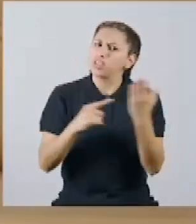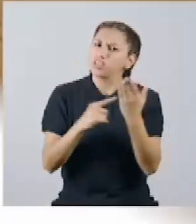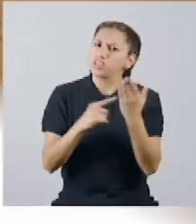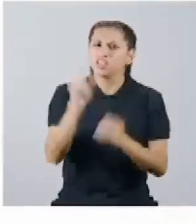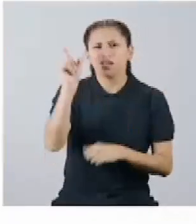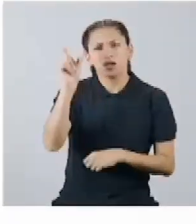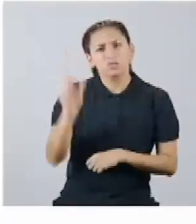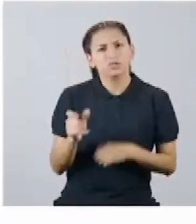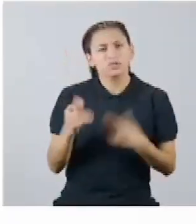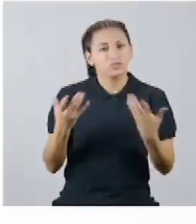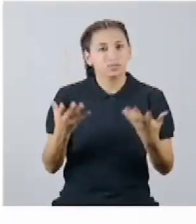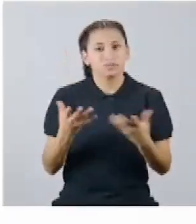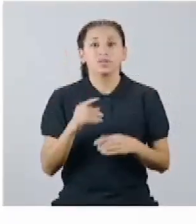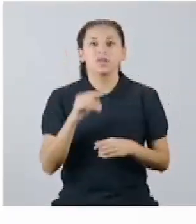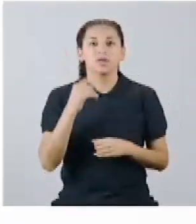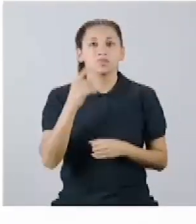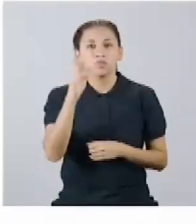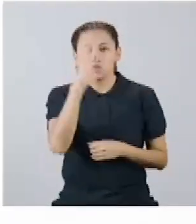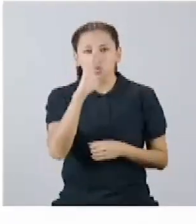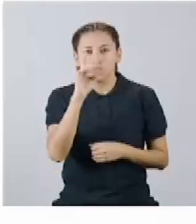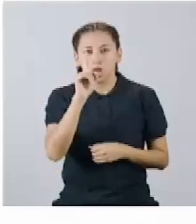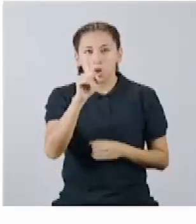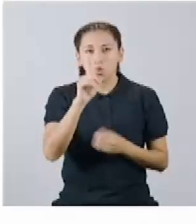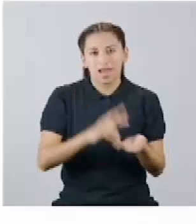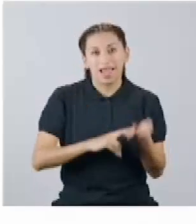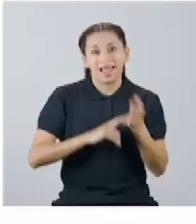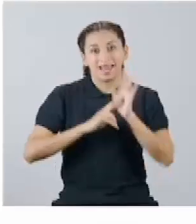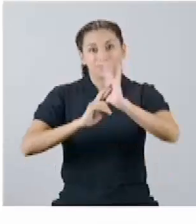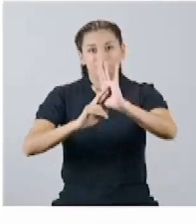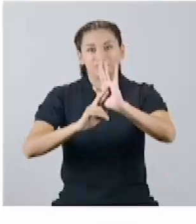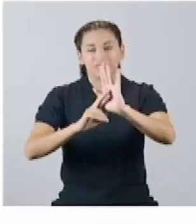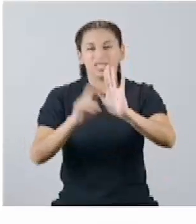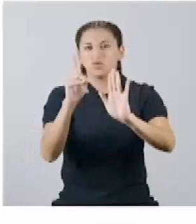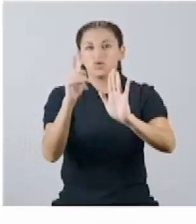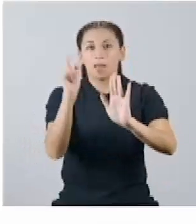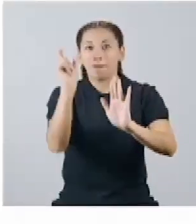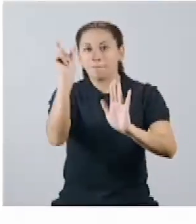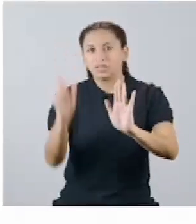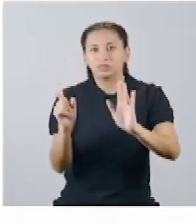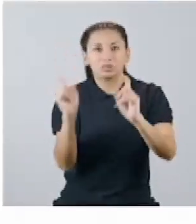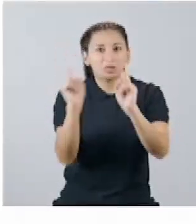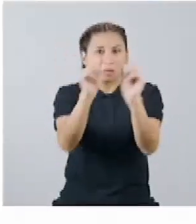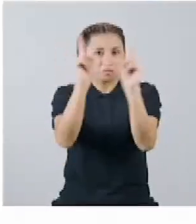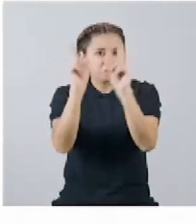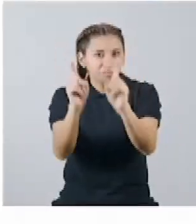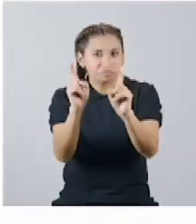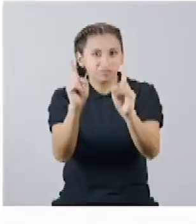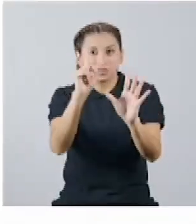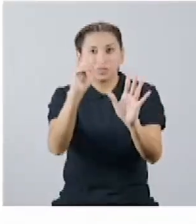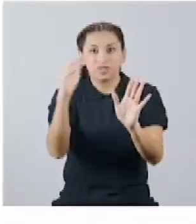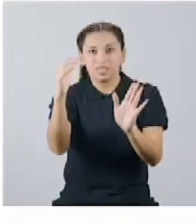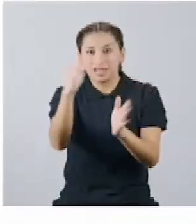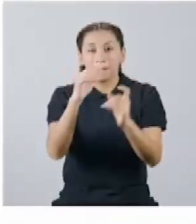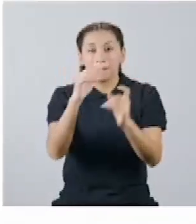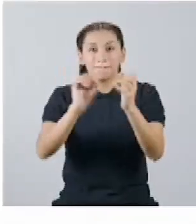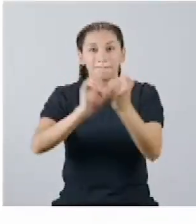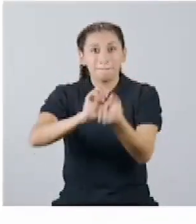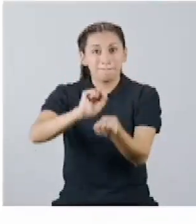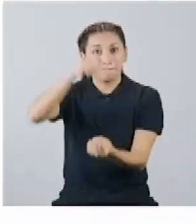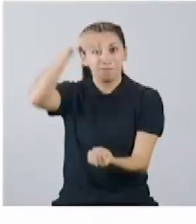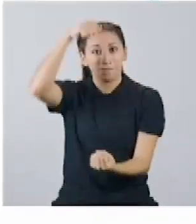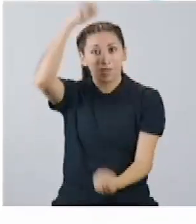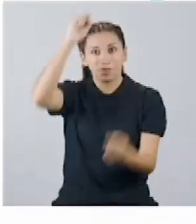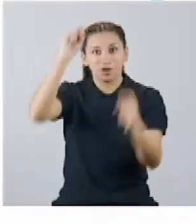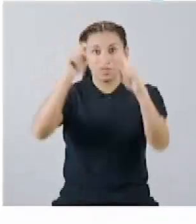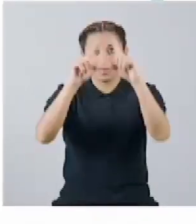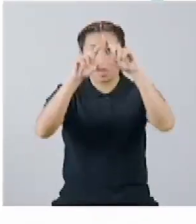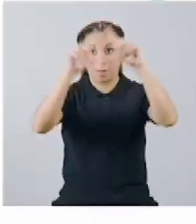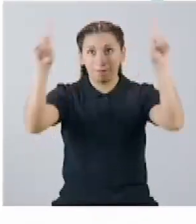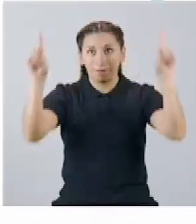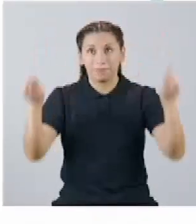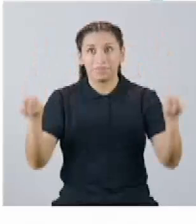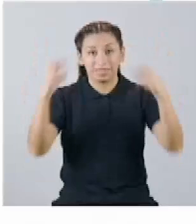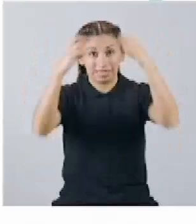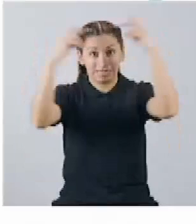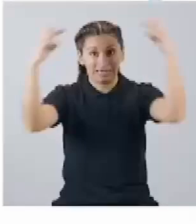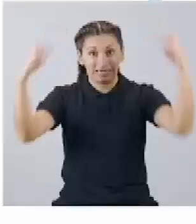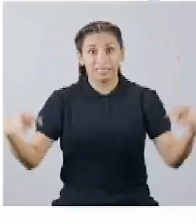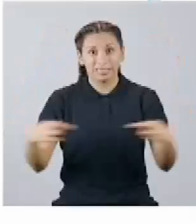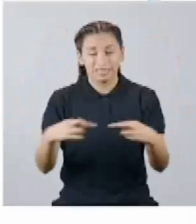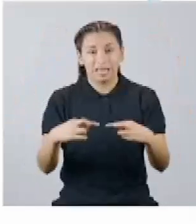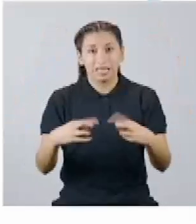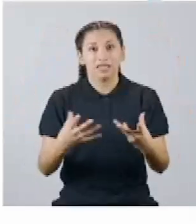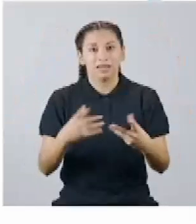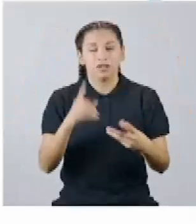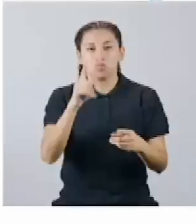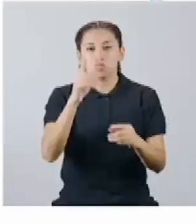persona? Representamos una imagen o silueta de una persona en el centro de un papelote o pizarra. Ponemos un nombre y